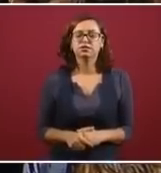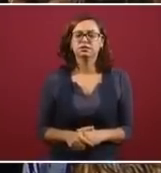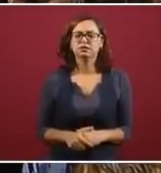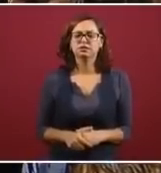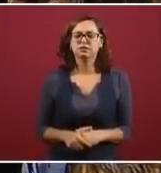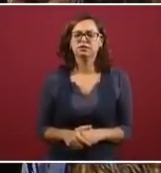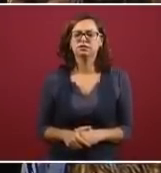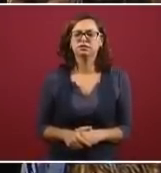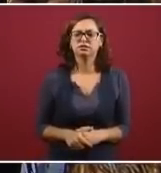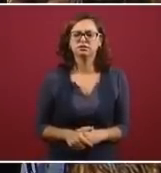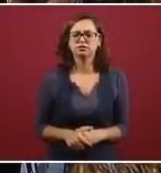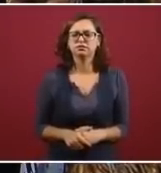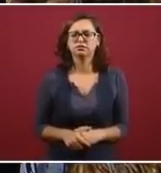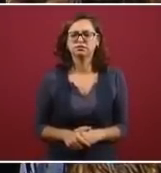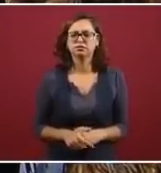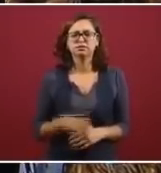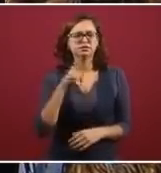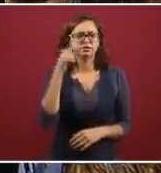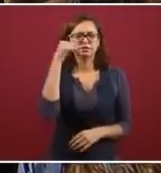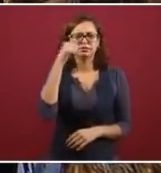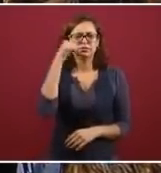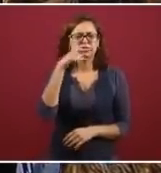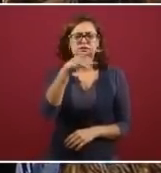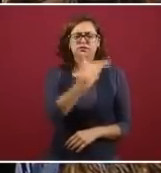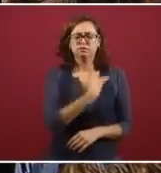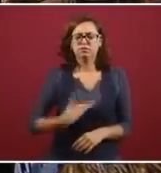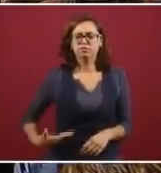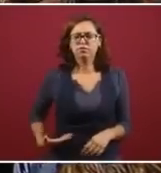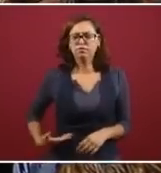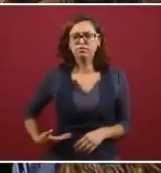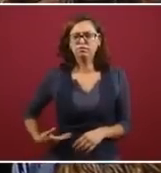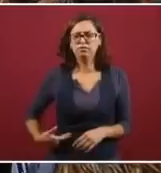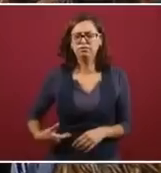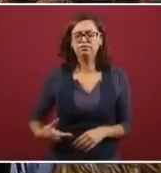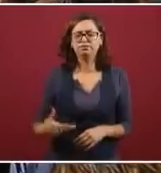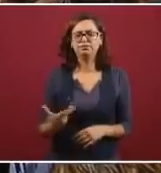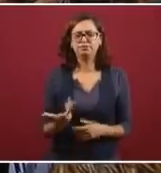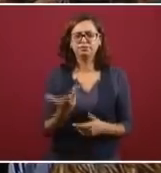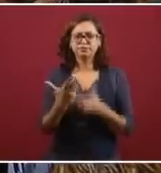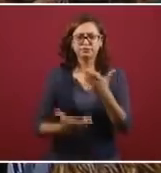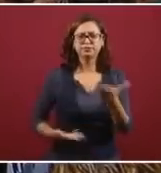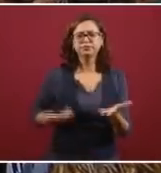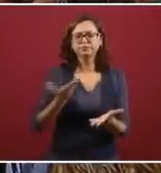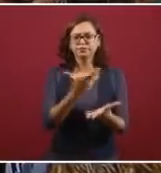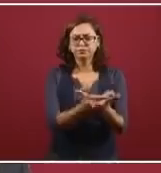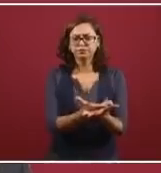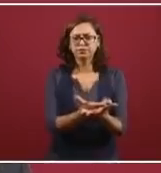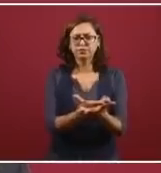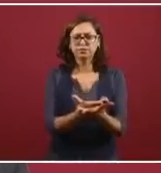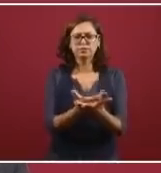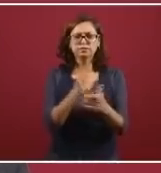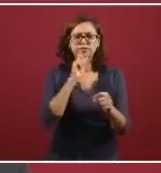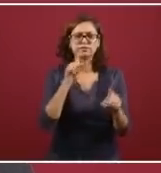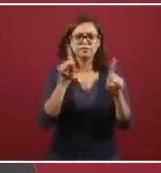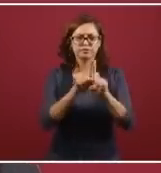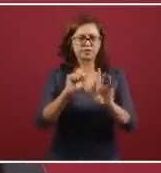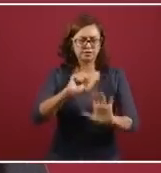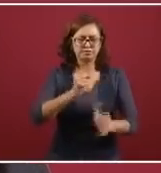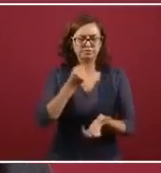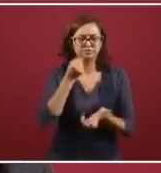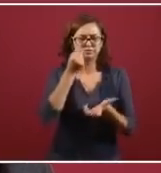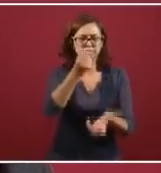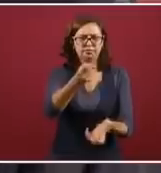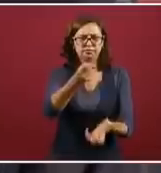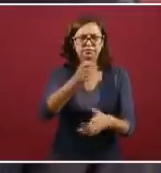es el Ejecutivo el que presenta tanto la ley de ingresos como la del presupuesto. En el caso del